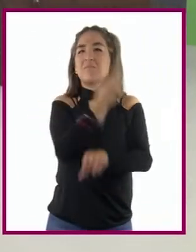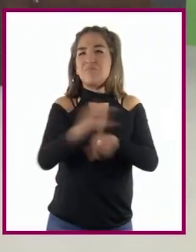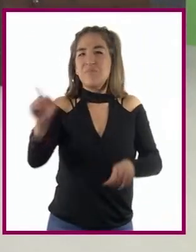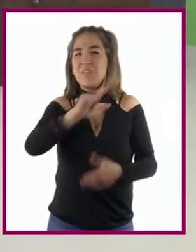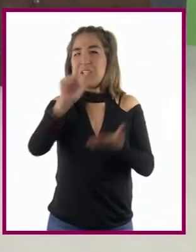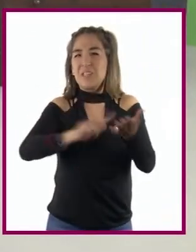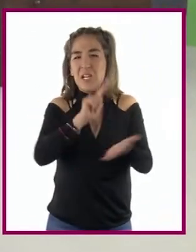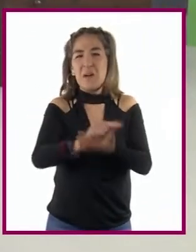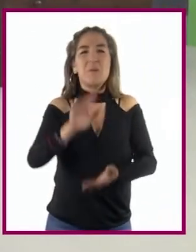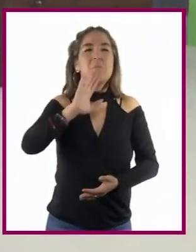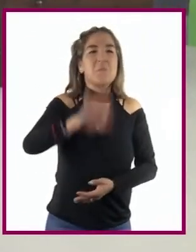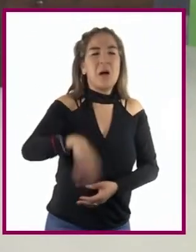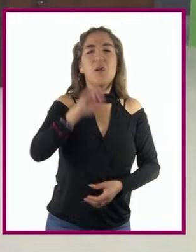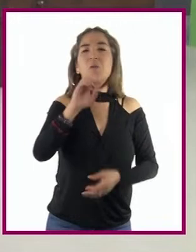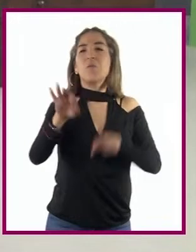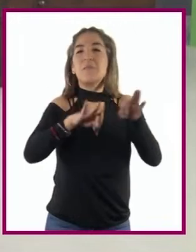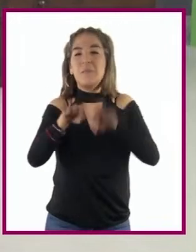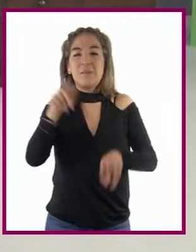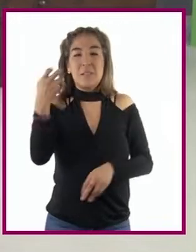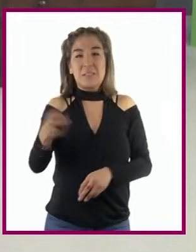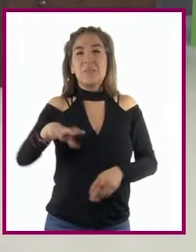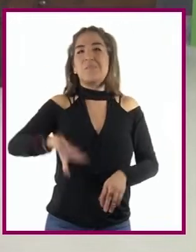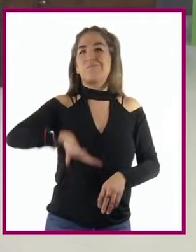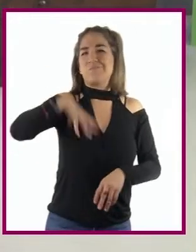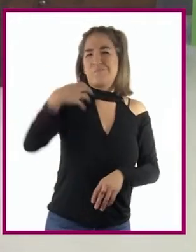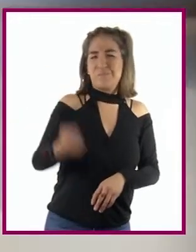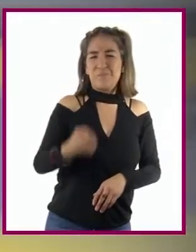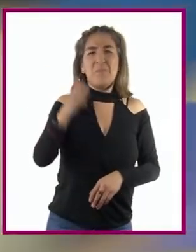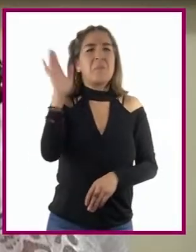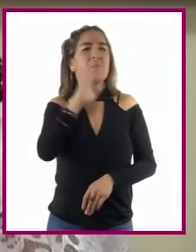una ley o un acto de la autoridad es indebido.